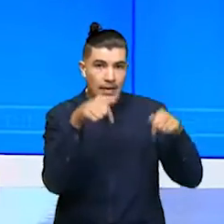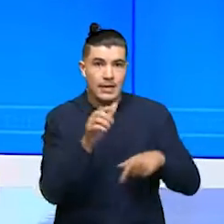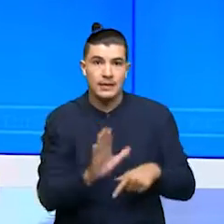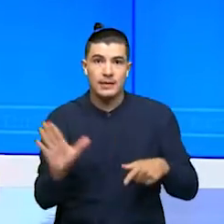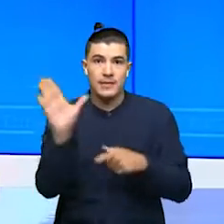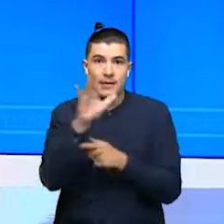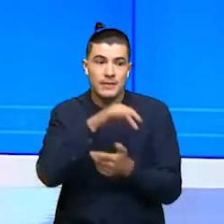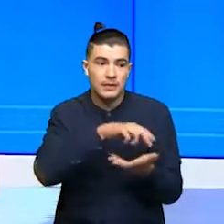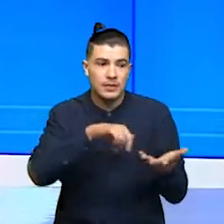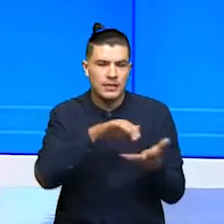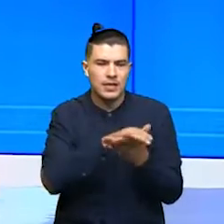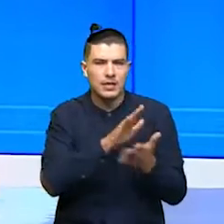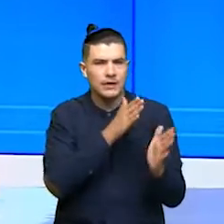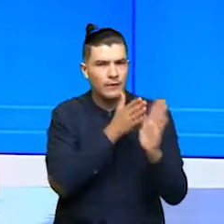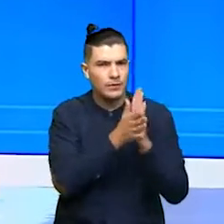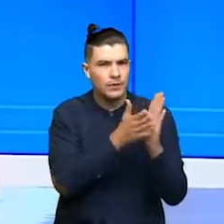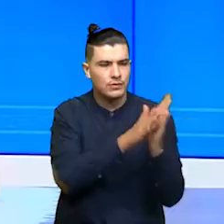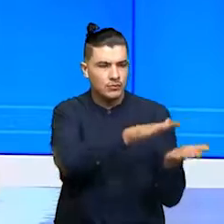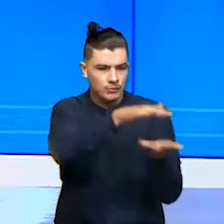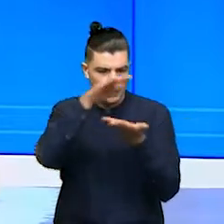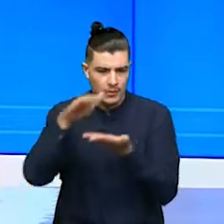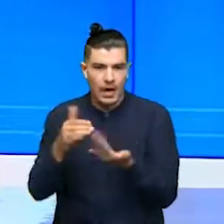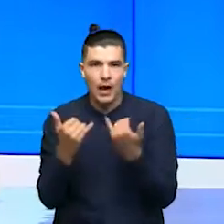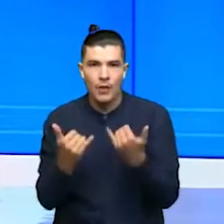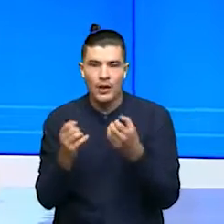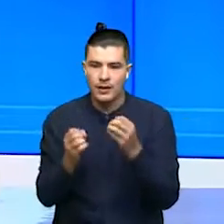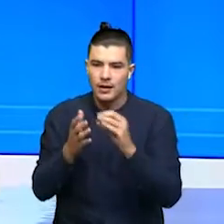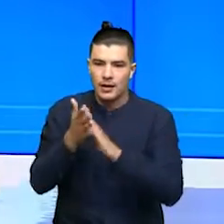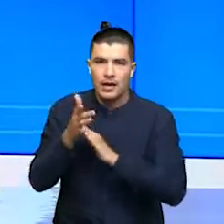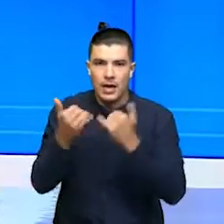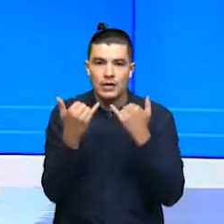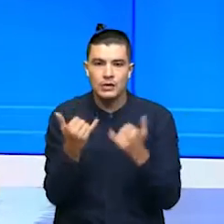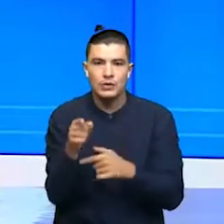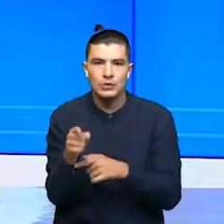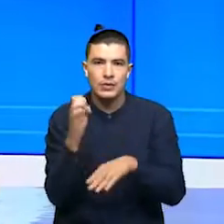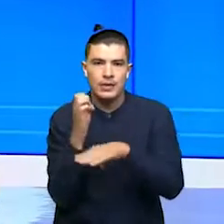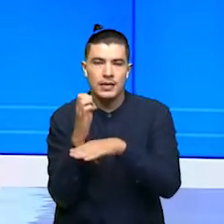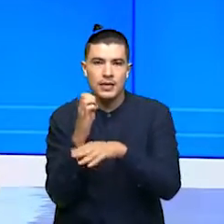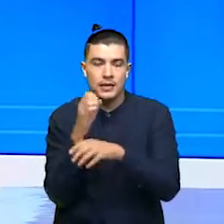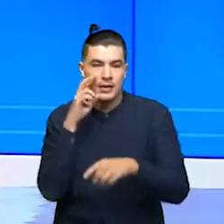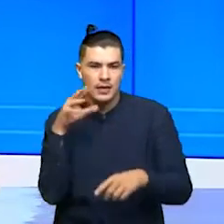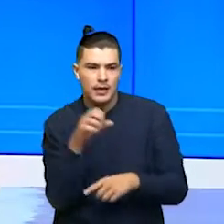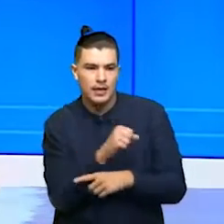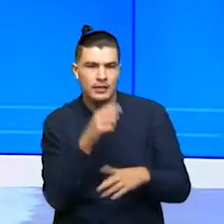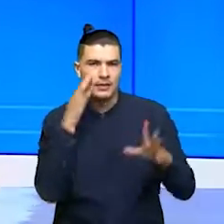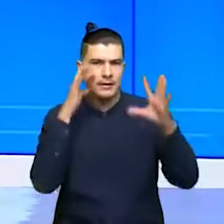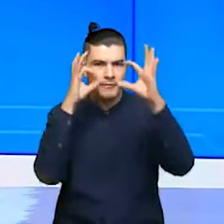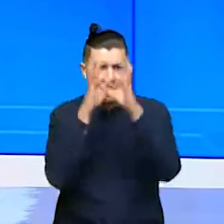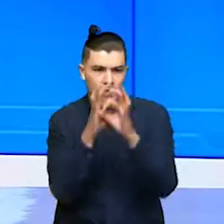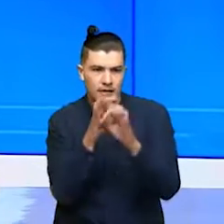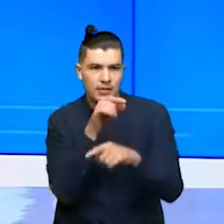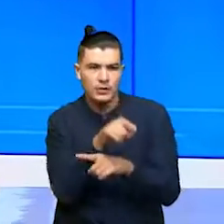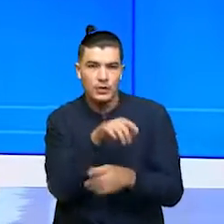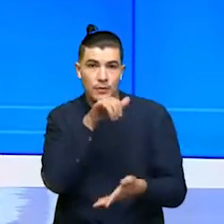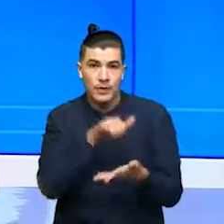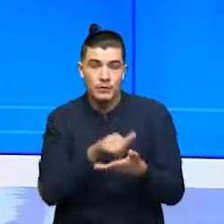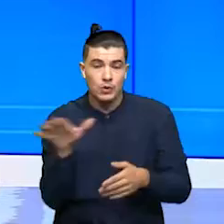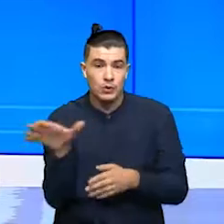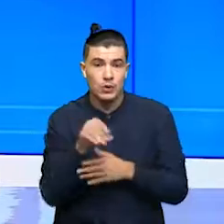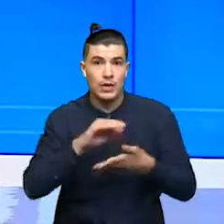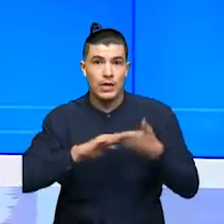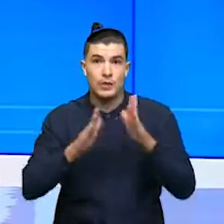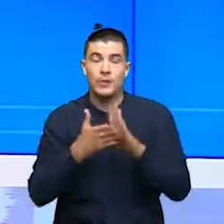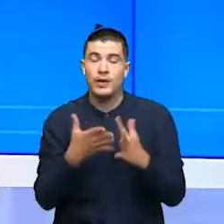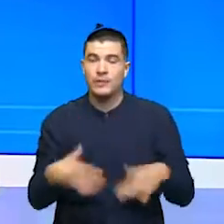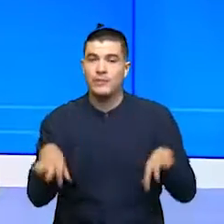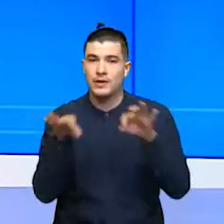de Santander. Esta información fue entregada en el marco de la rendición de cuenta de esta entidad, donde se enfatizó también en que la comunidad ha sido